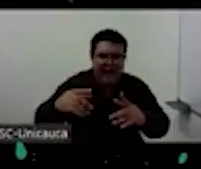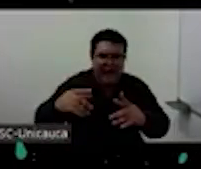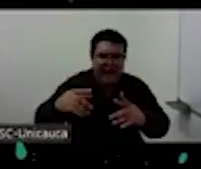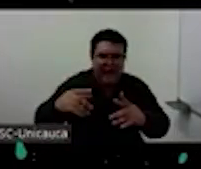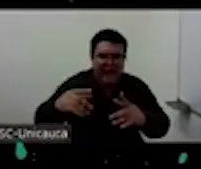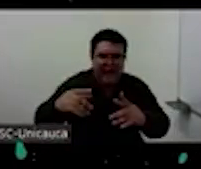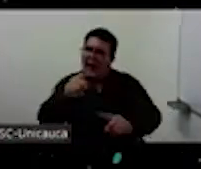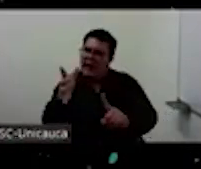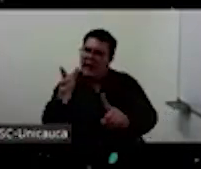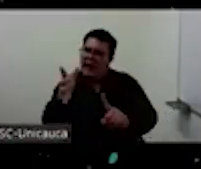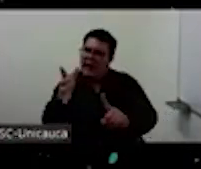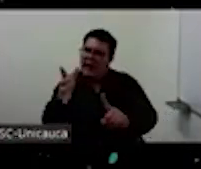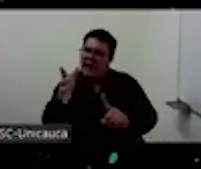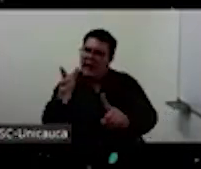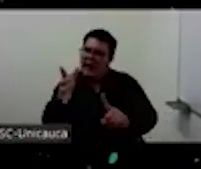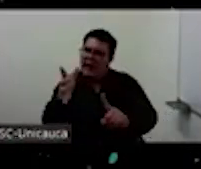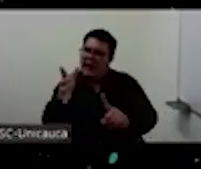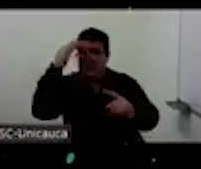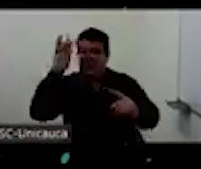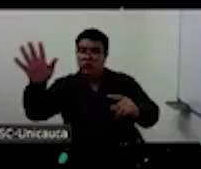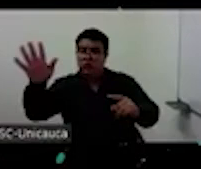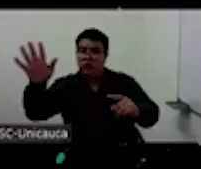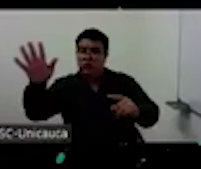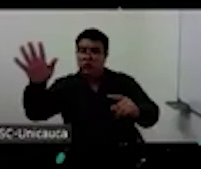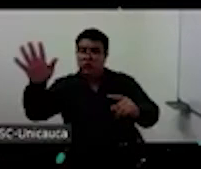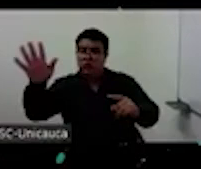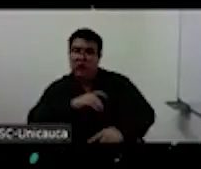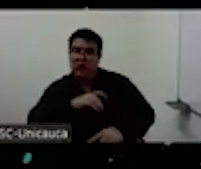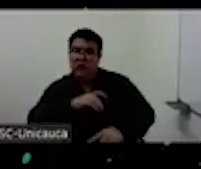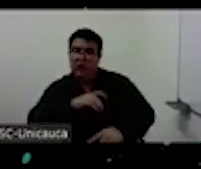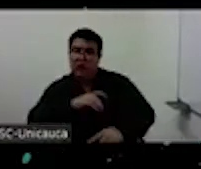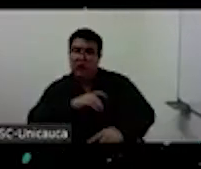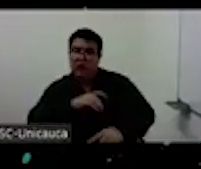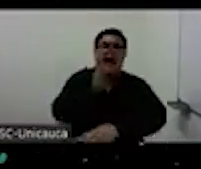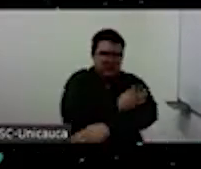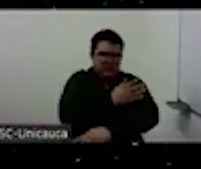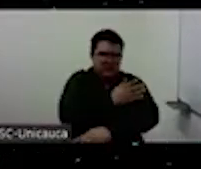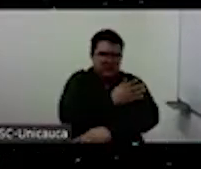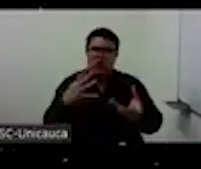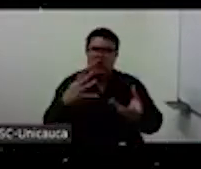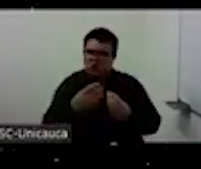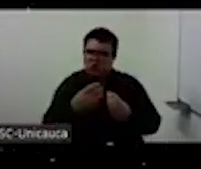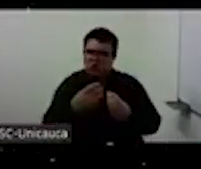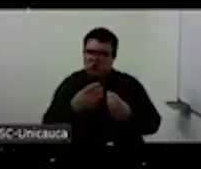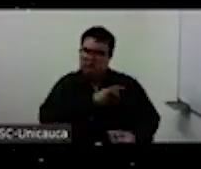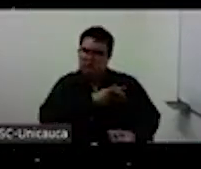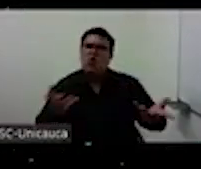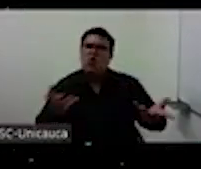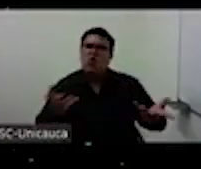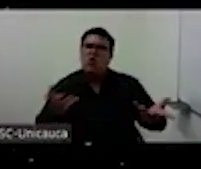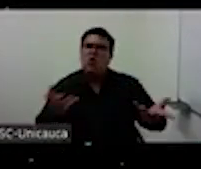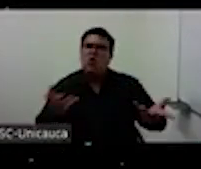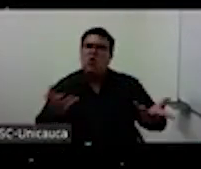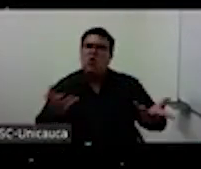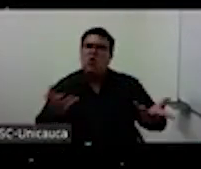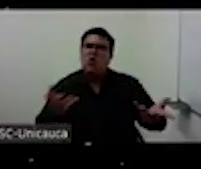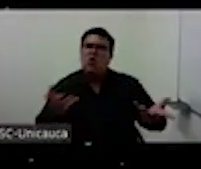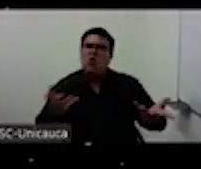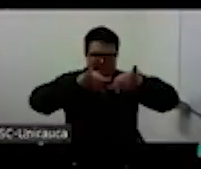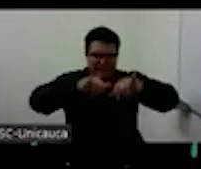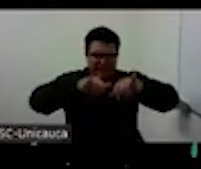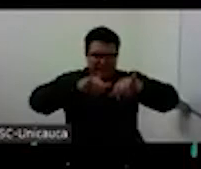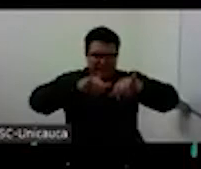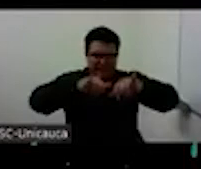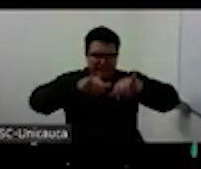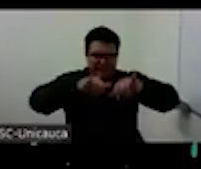antes de la llegada del Wicca, es decir, el conquistador, los grupos mapuche asentados en la zona elaboraban sus tejidos con lana